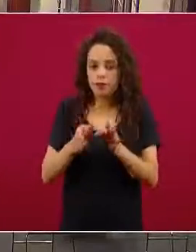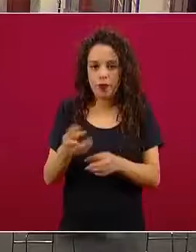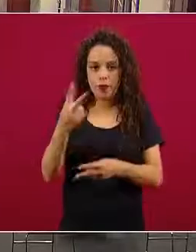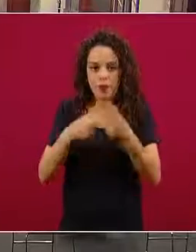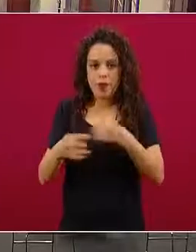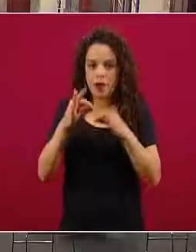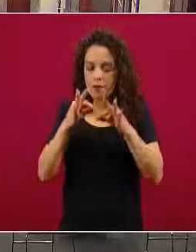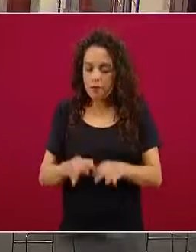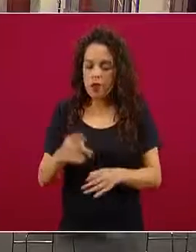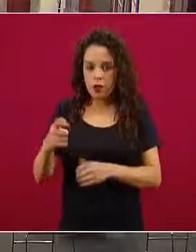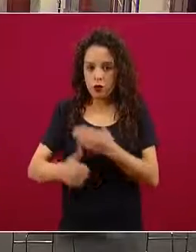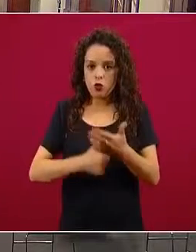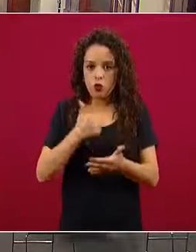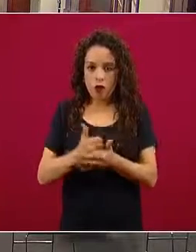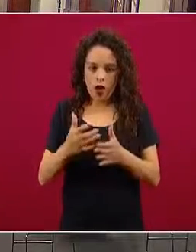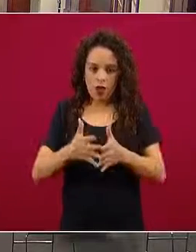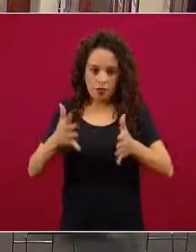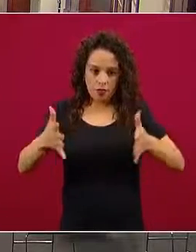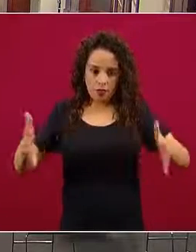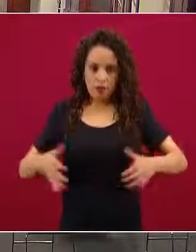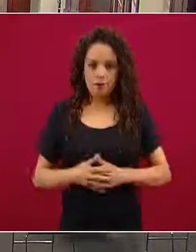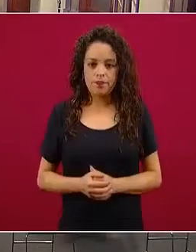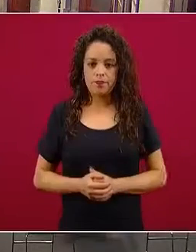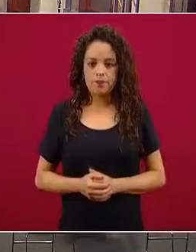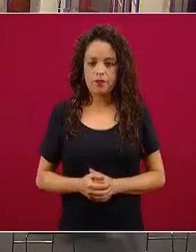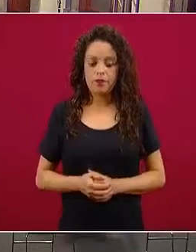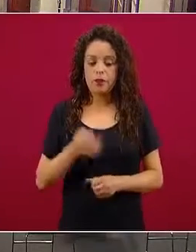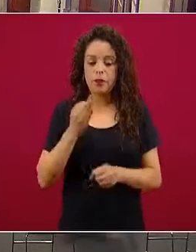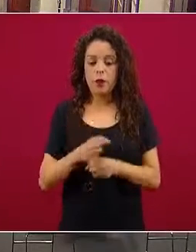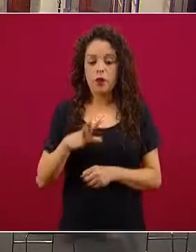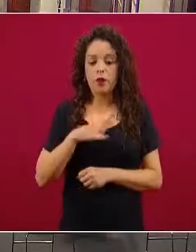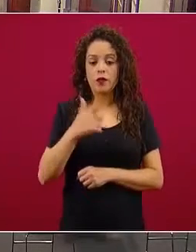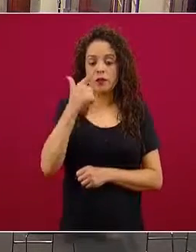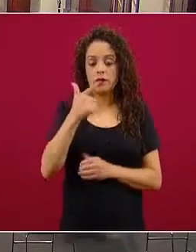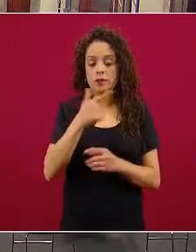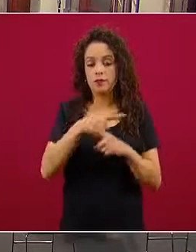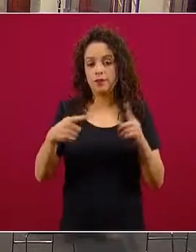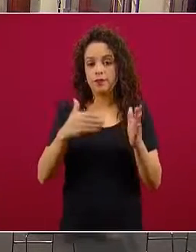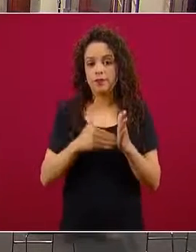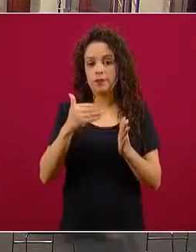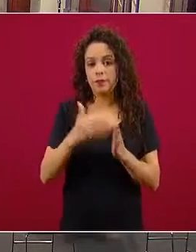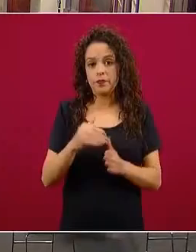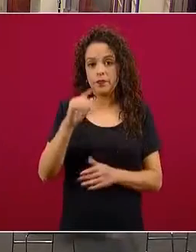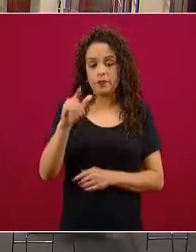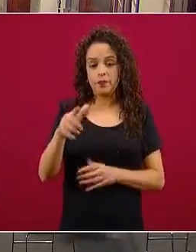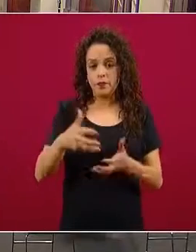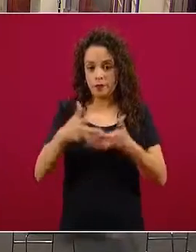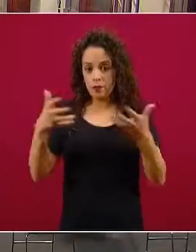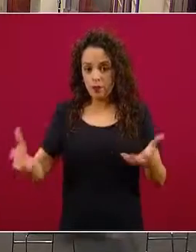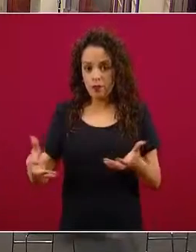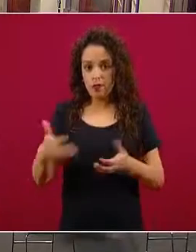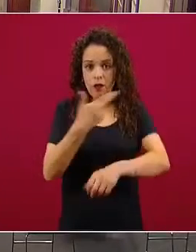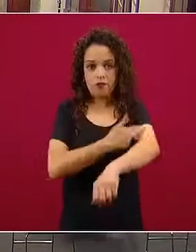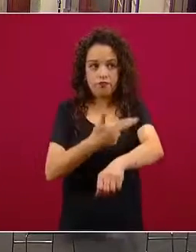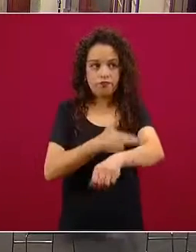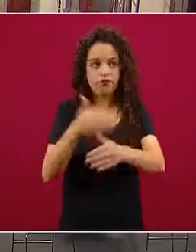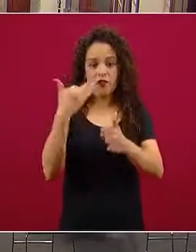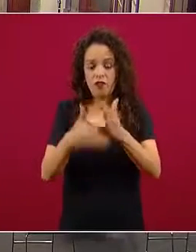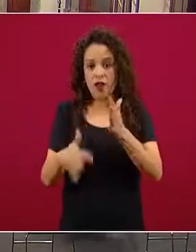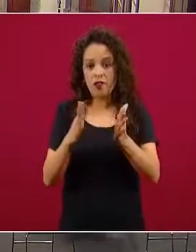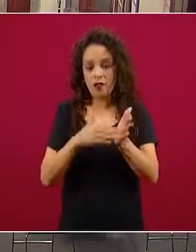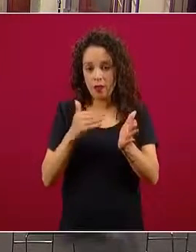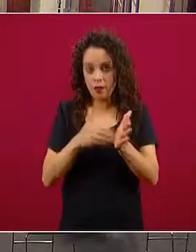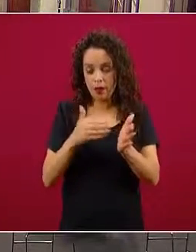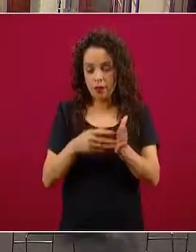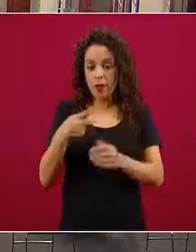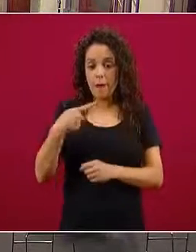Y un dato importante también, hoy tenemos 7.5 millones de lotes irregulares, pero este crecimiento ocurre a un ritmo de